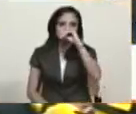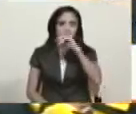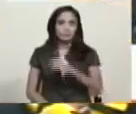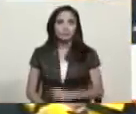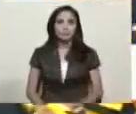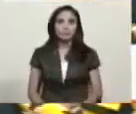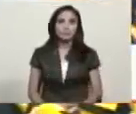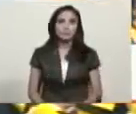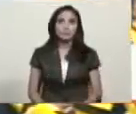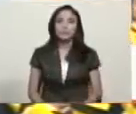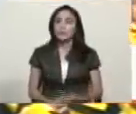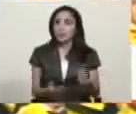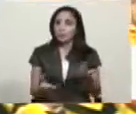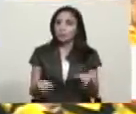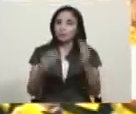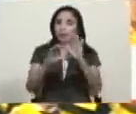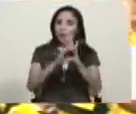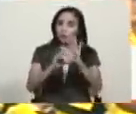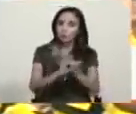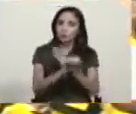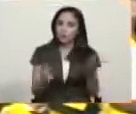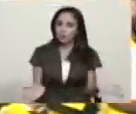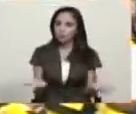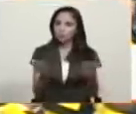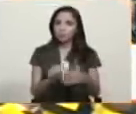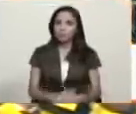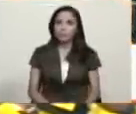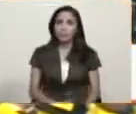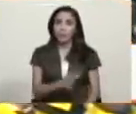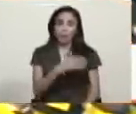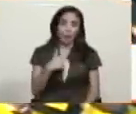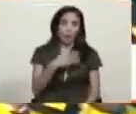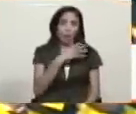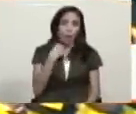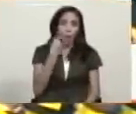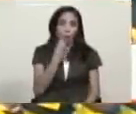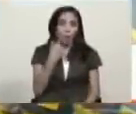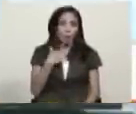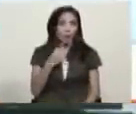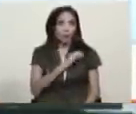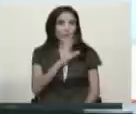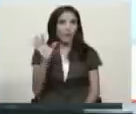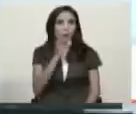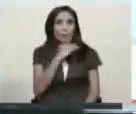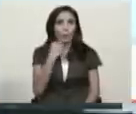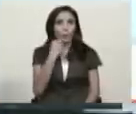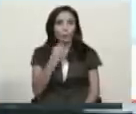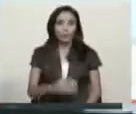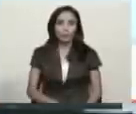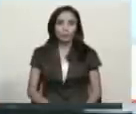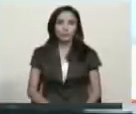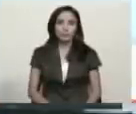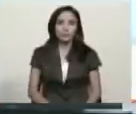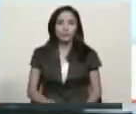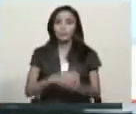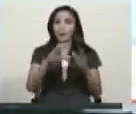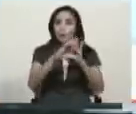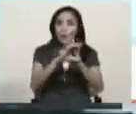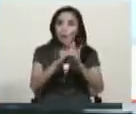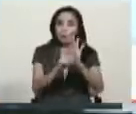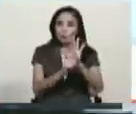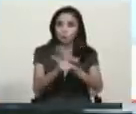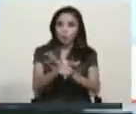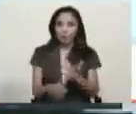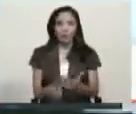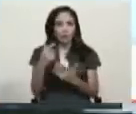Y fuimos a la constituyente. Y tan jóvenes, junto al pueblo, escribimos esta constitución, la escribimos.